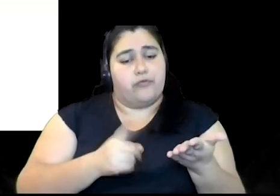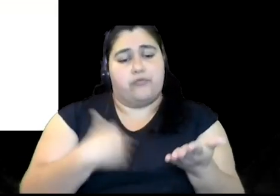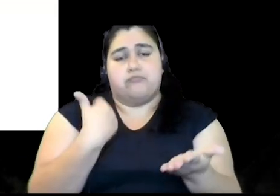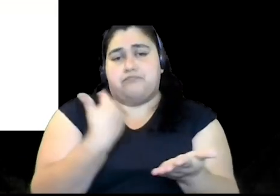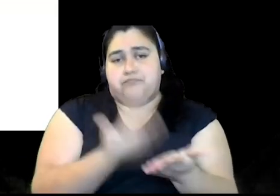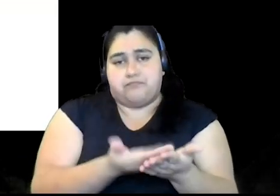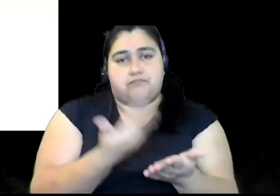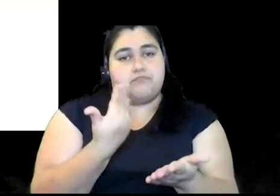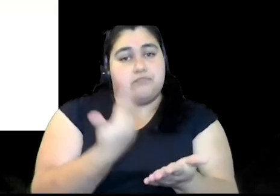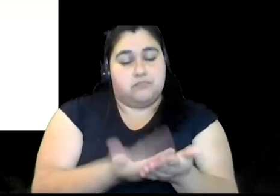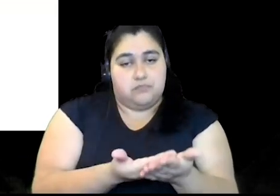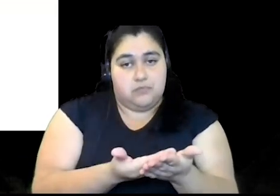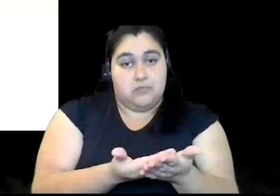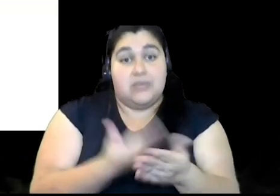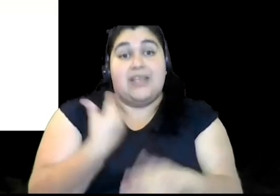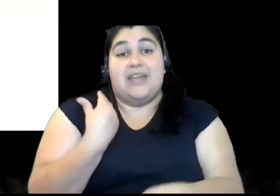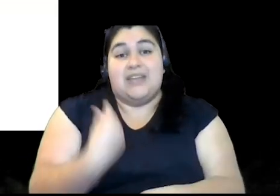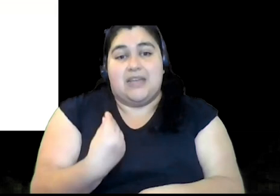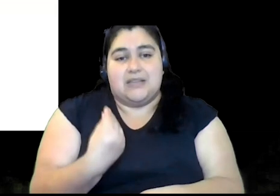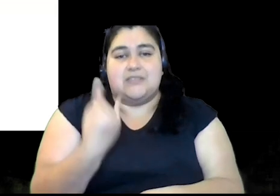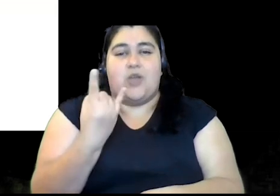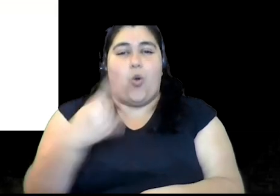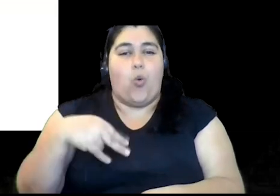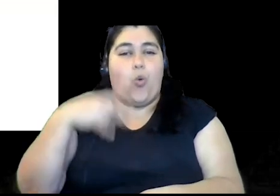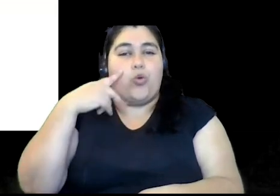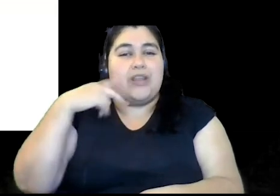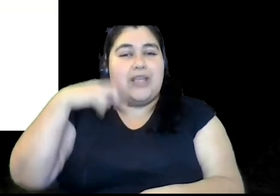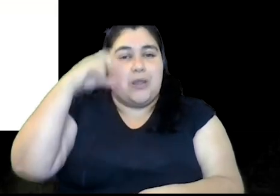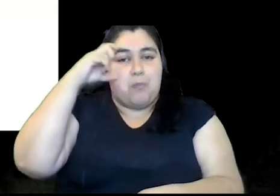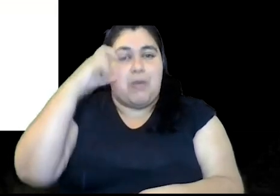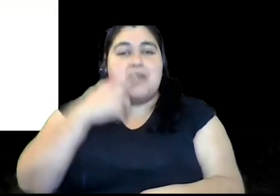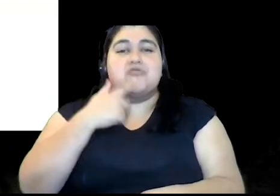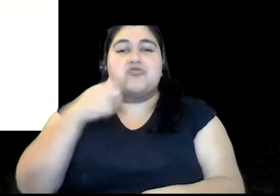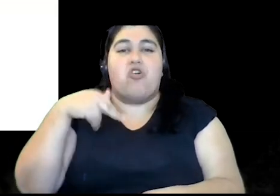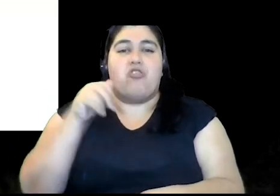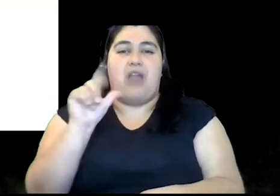exteriorizando. ¿Y qué es una explotación unipersonal? Recordemos,